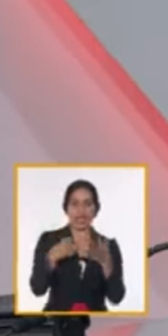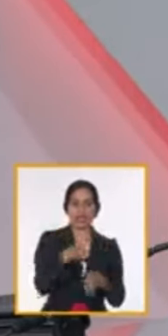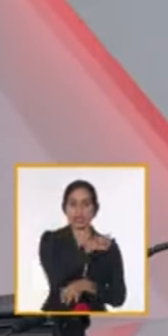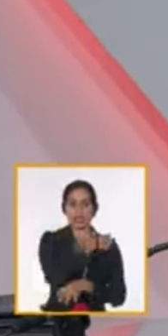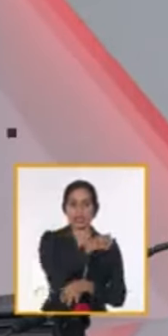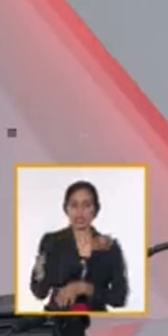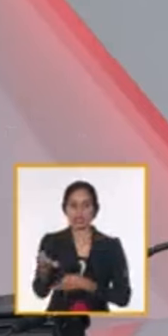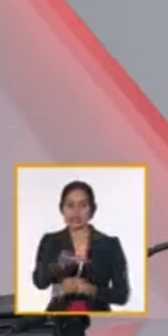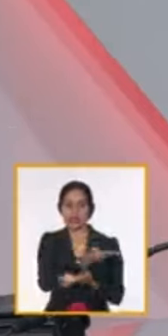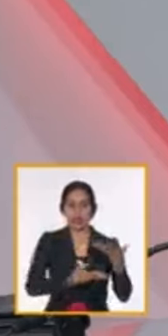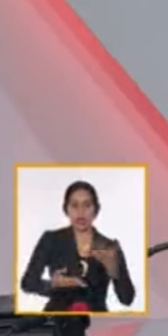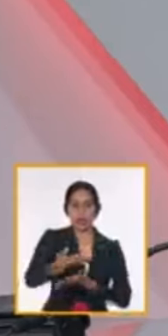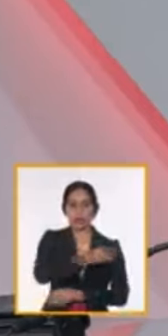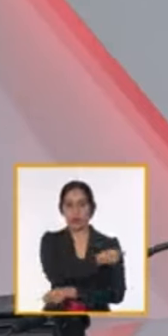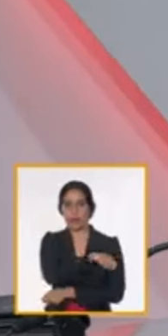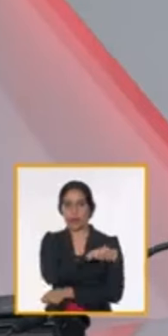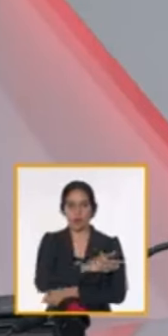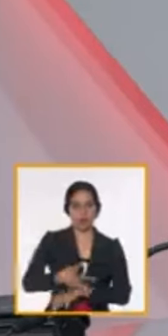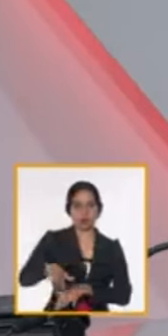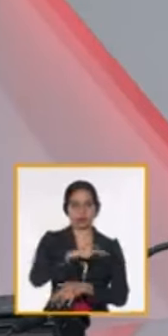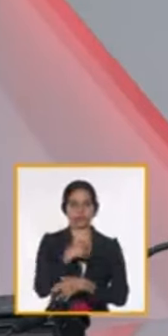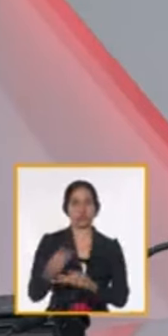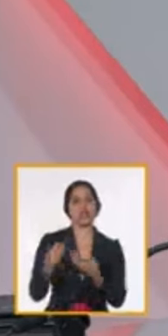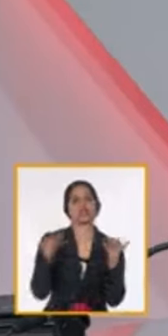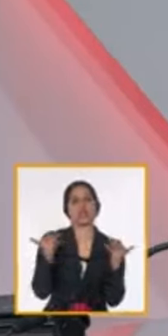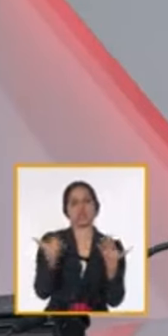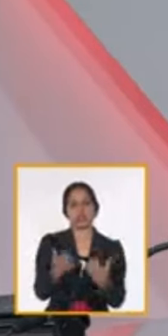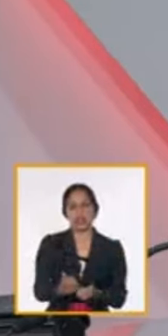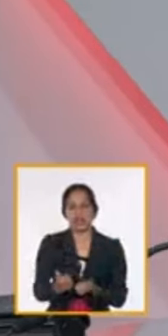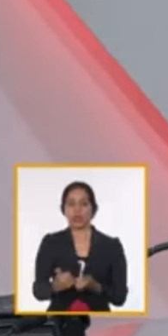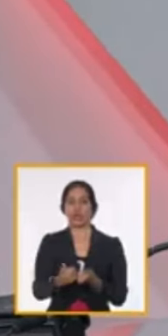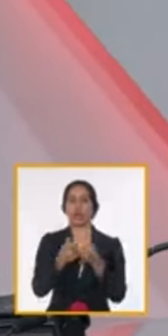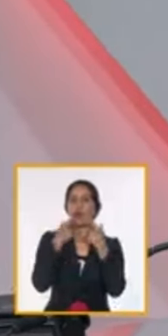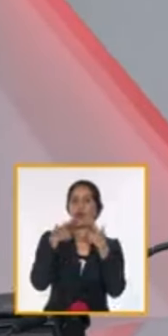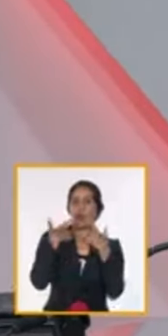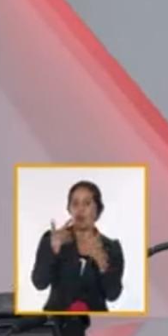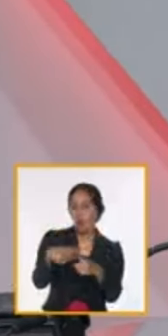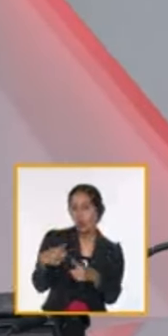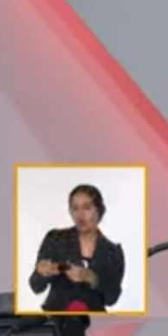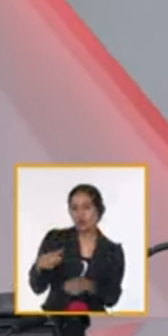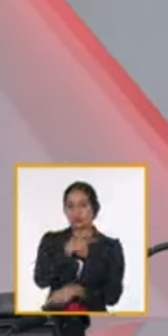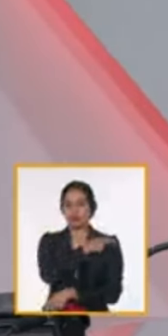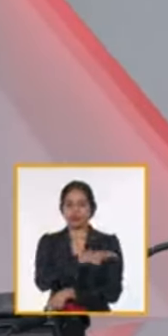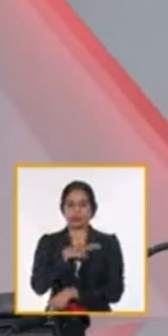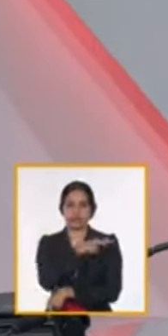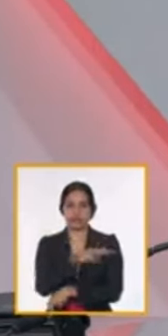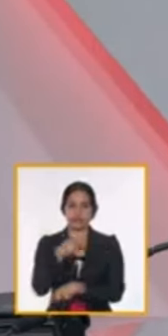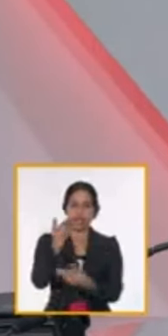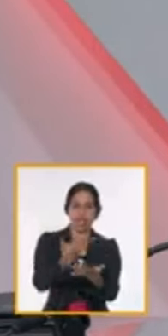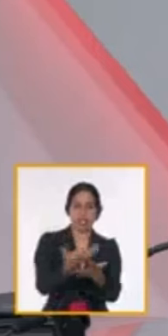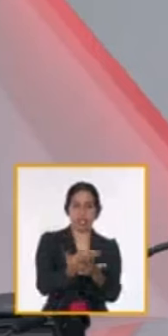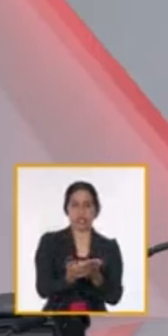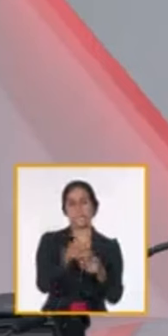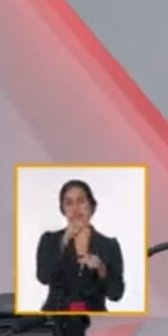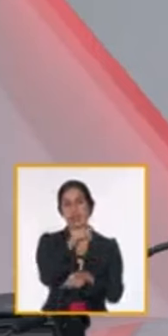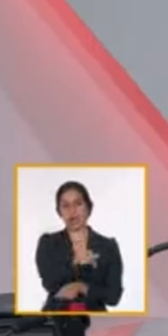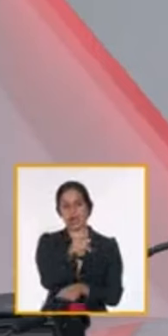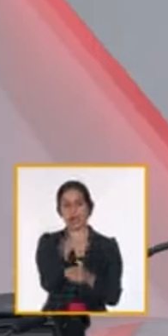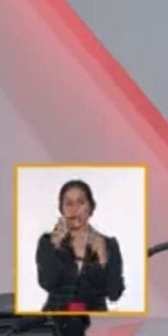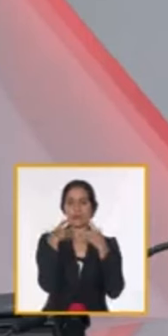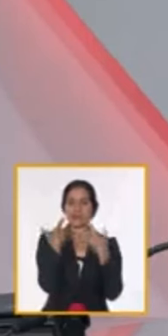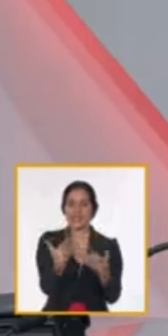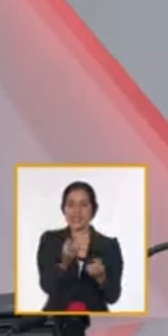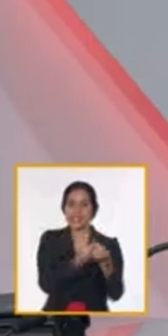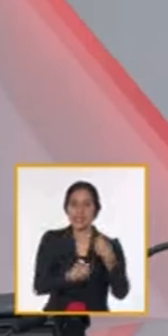intercambio con colectivos laborales, productivos, con la población de estos lugares, en ese ejercicio